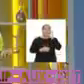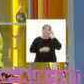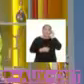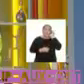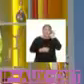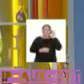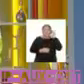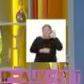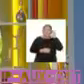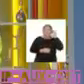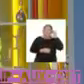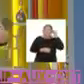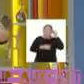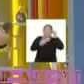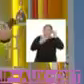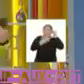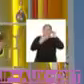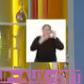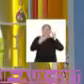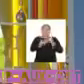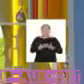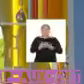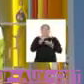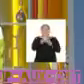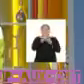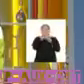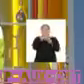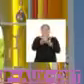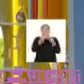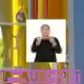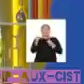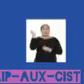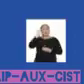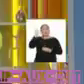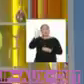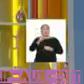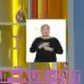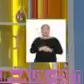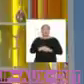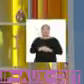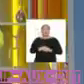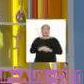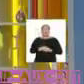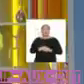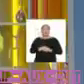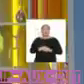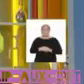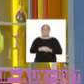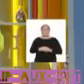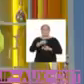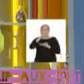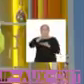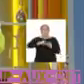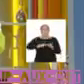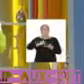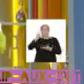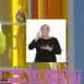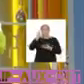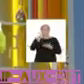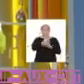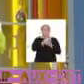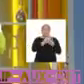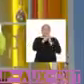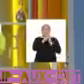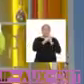Muchas gracias, nos ha ayudado mucho para entender este tema. ¡Ya nos vemos! ¡Chao! Me enviaron la segunda